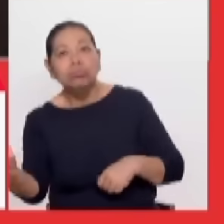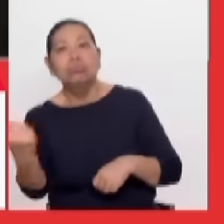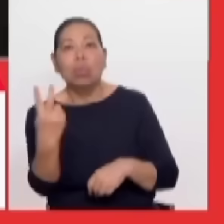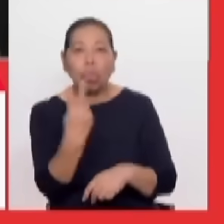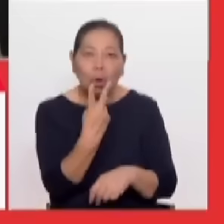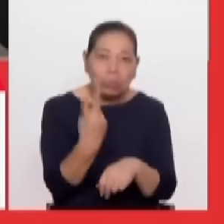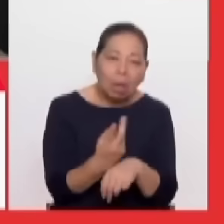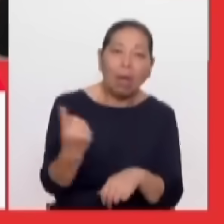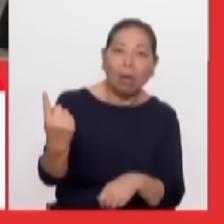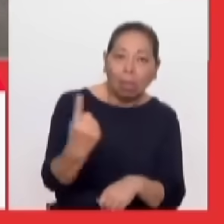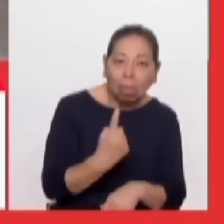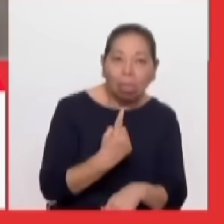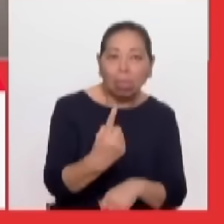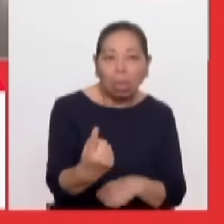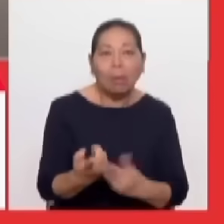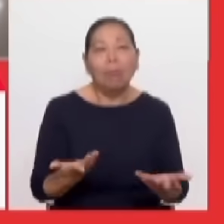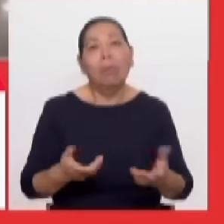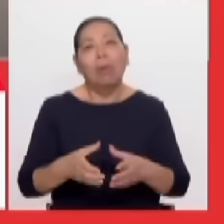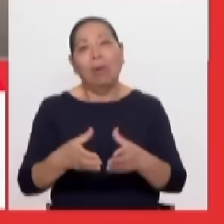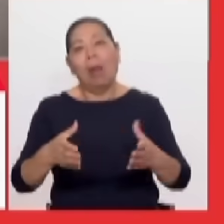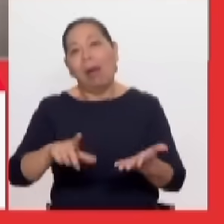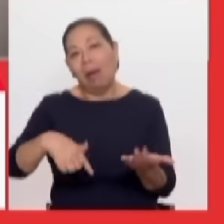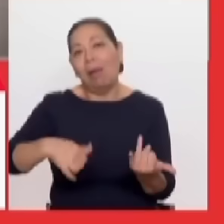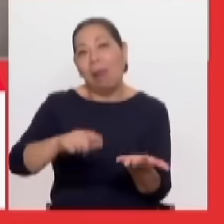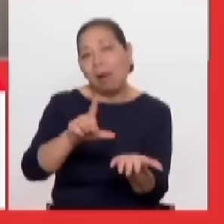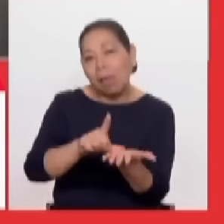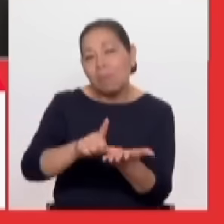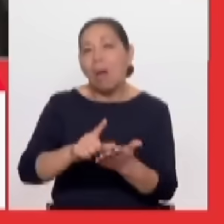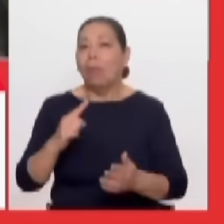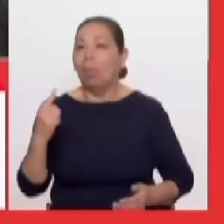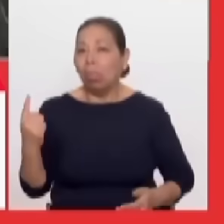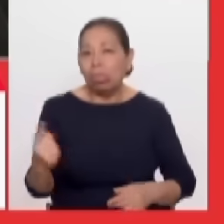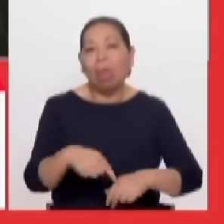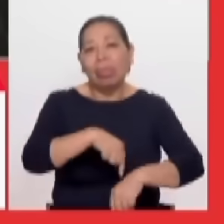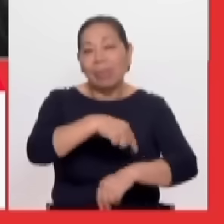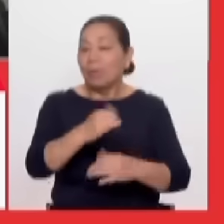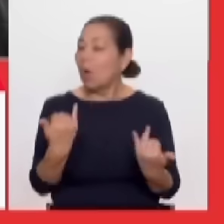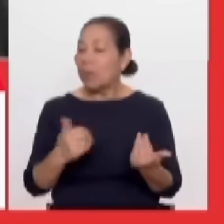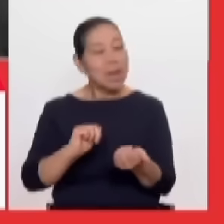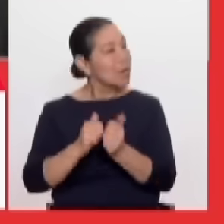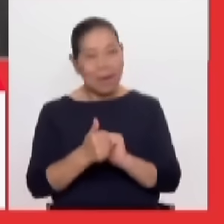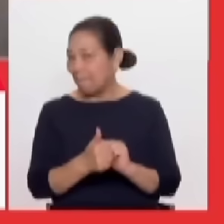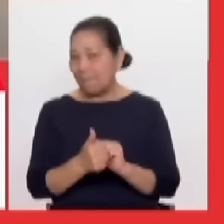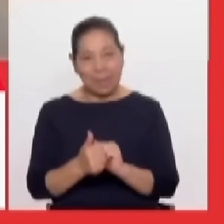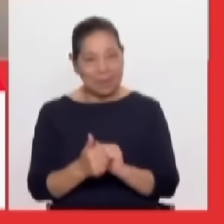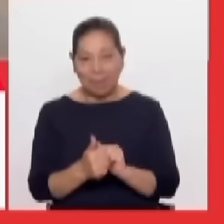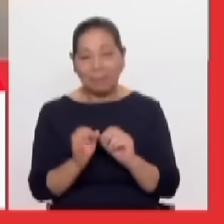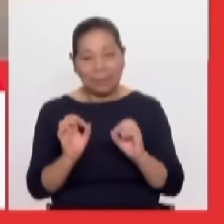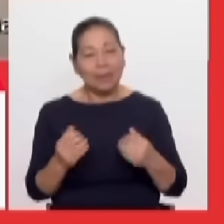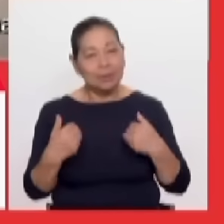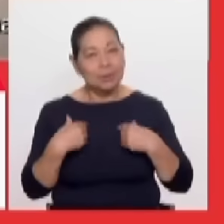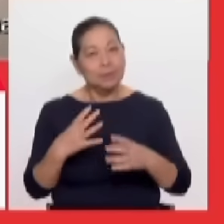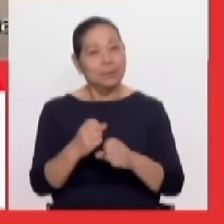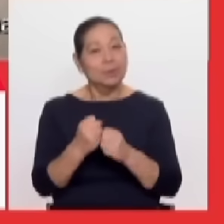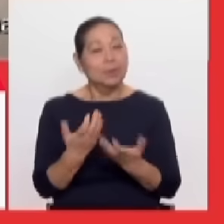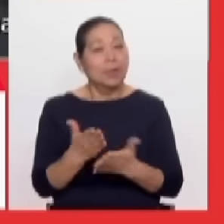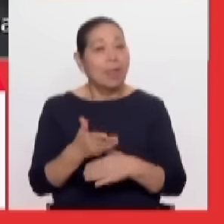vuelta transportándonos en nuestra gran ciudad y tenemos que cambiar eso. Las personas tienen que